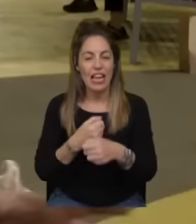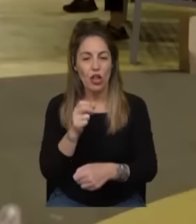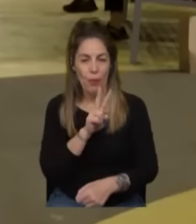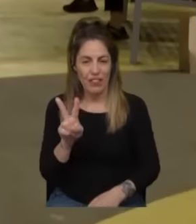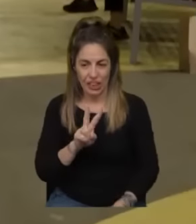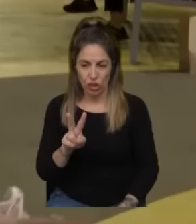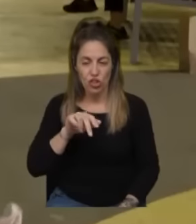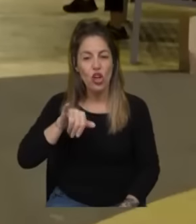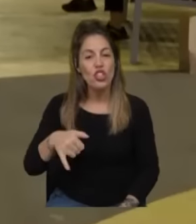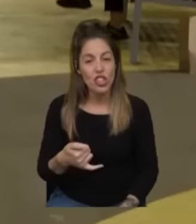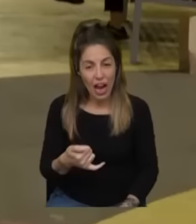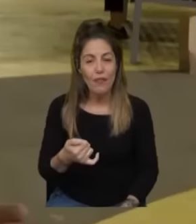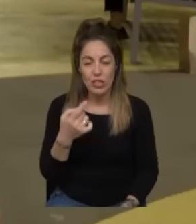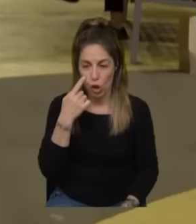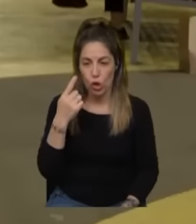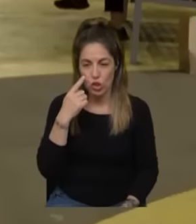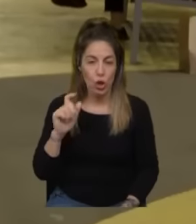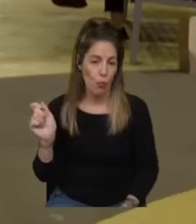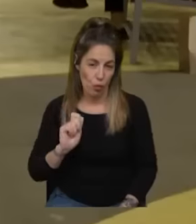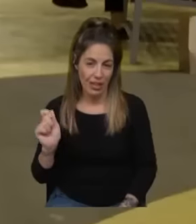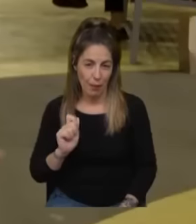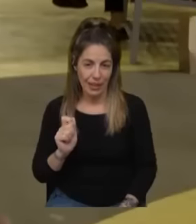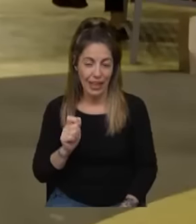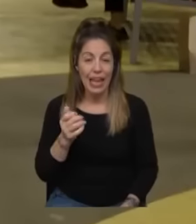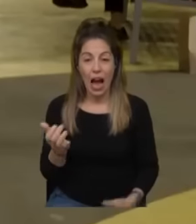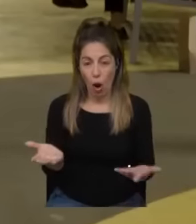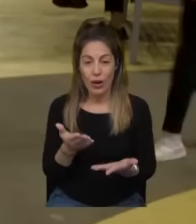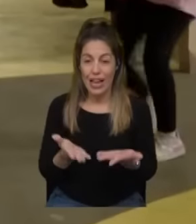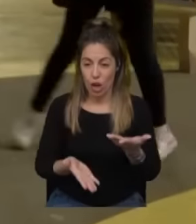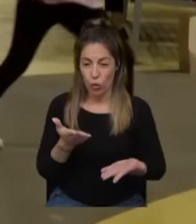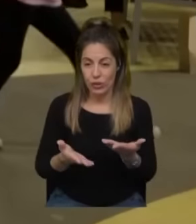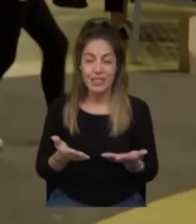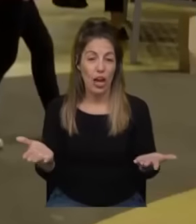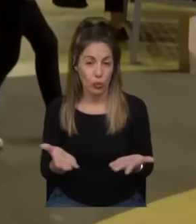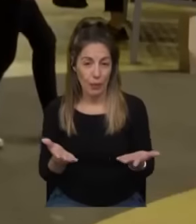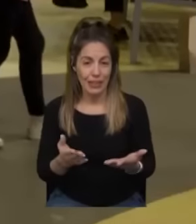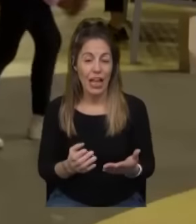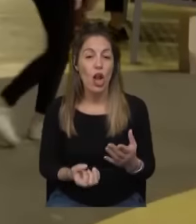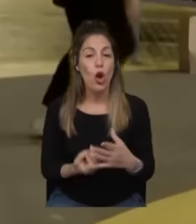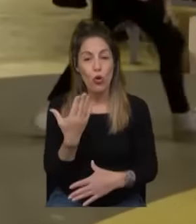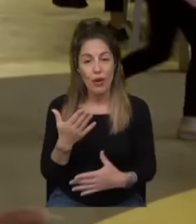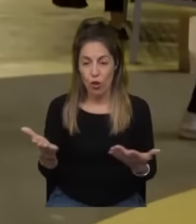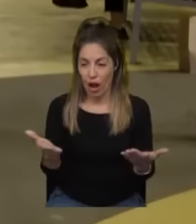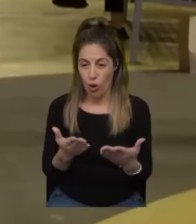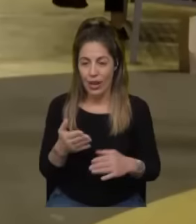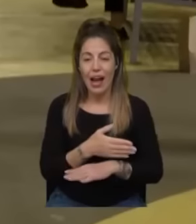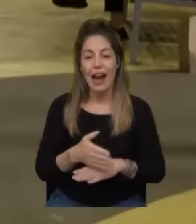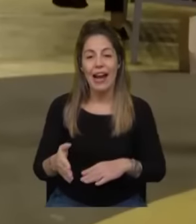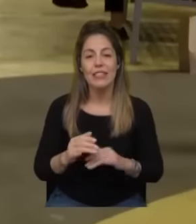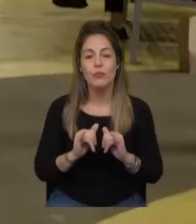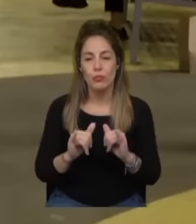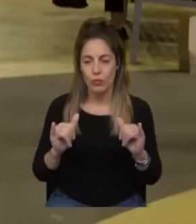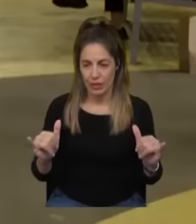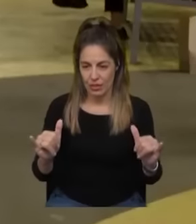2022. Esto ya había sido conocido públicamente y de hecho está en la justicia actualmente. La novedad es ahora, a raíz de esta